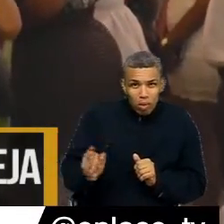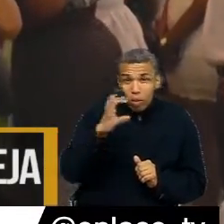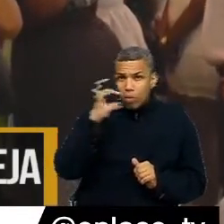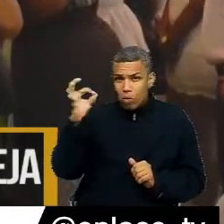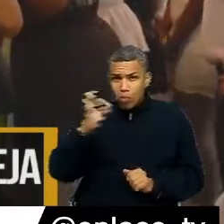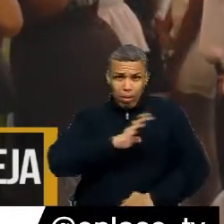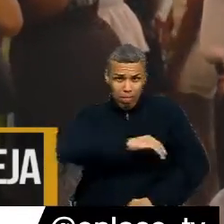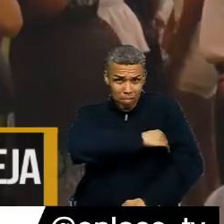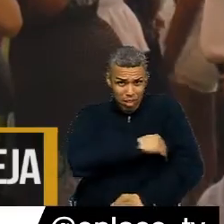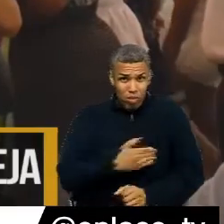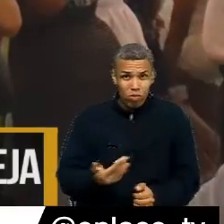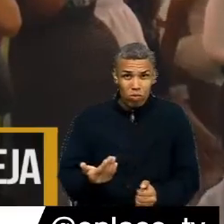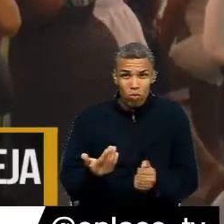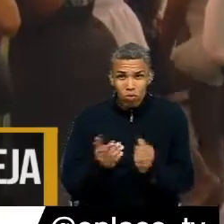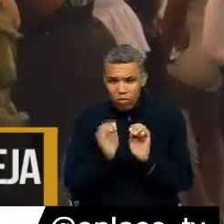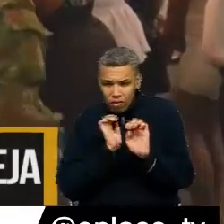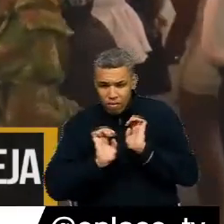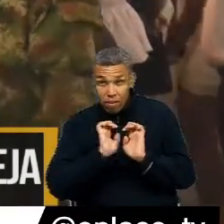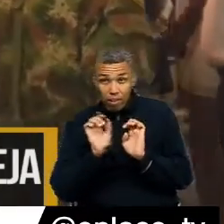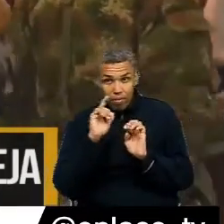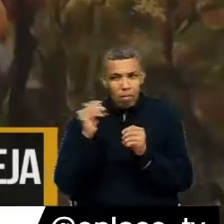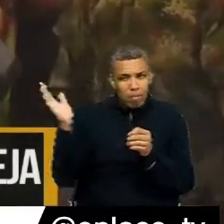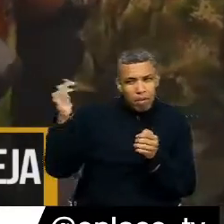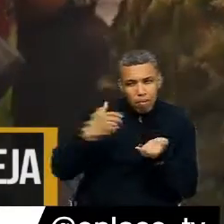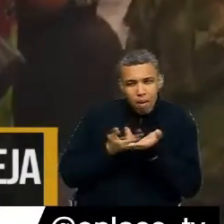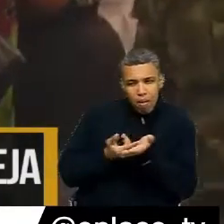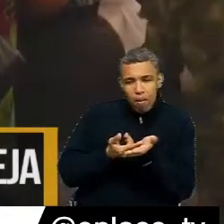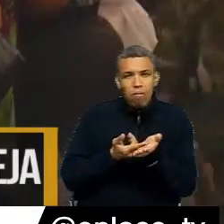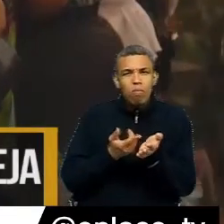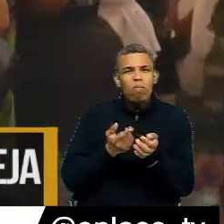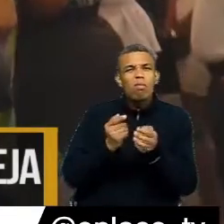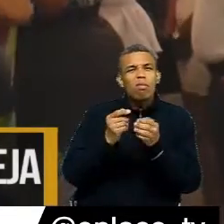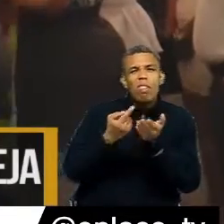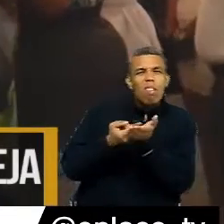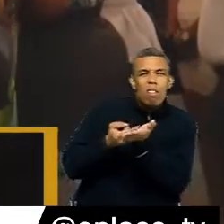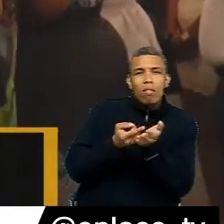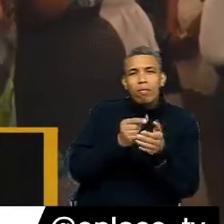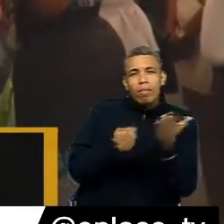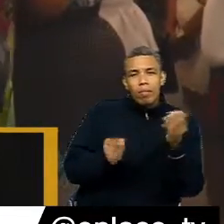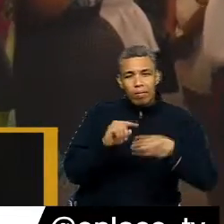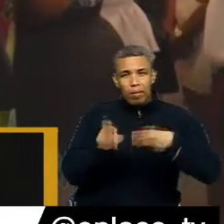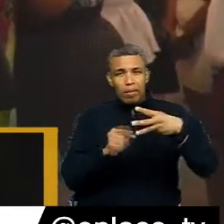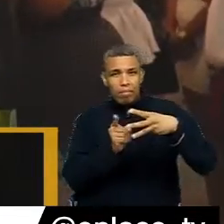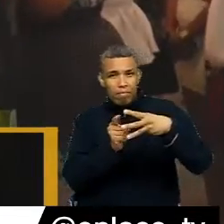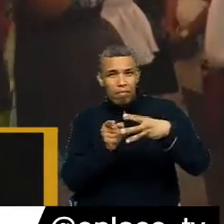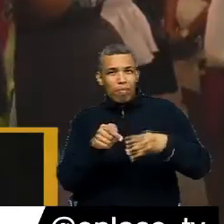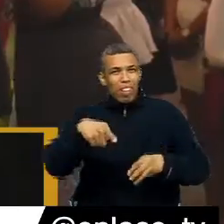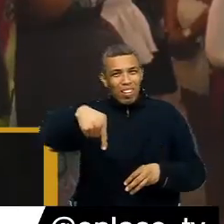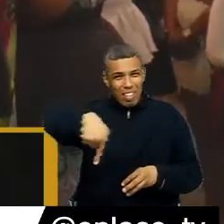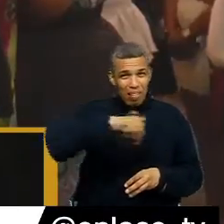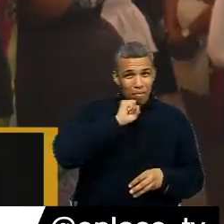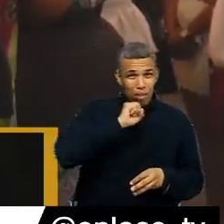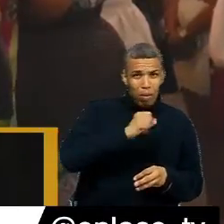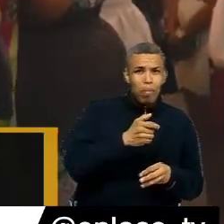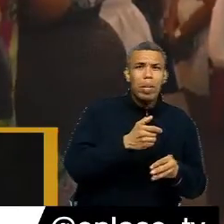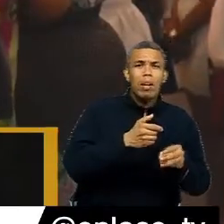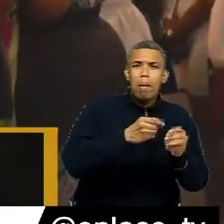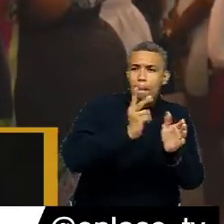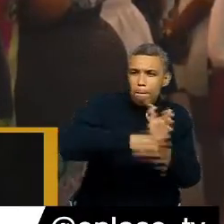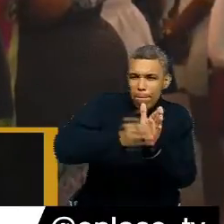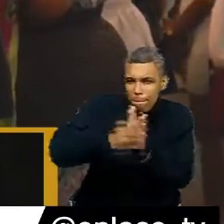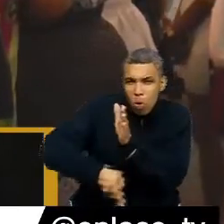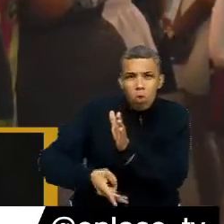temas. El primero es hacer una revisión de los indicadores de violencia en nuestra ciudad y sobre todo a destacar